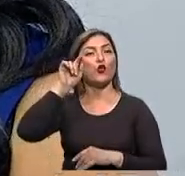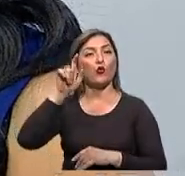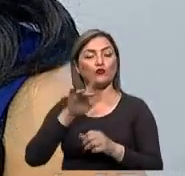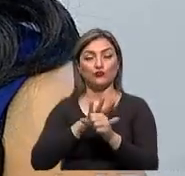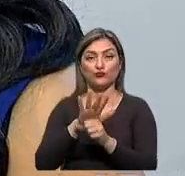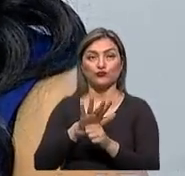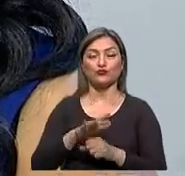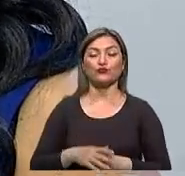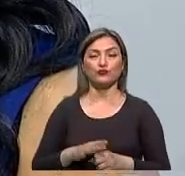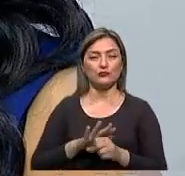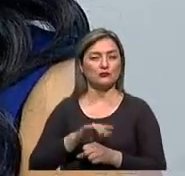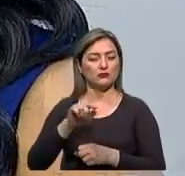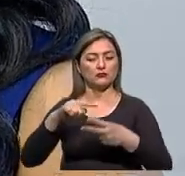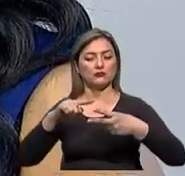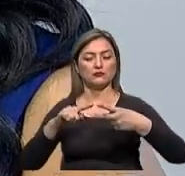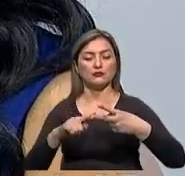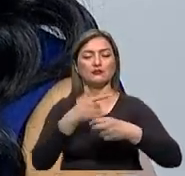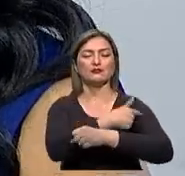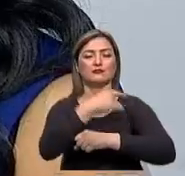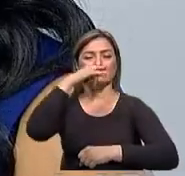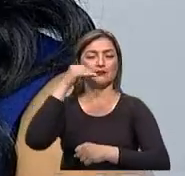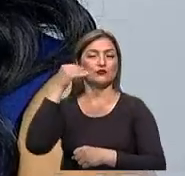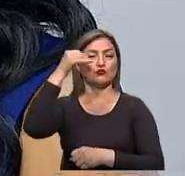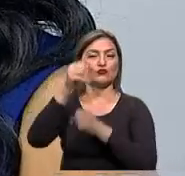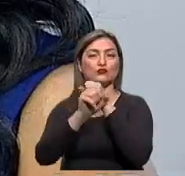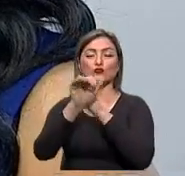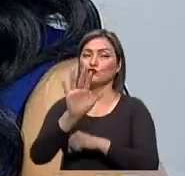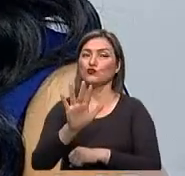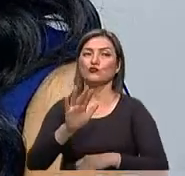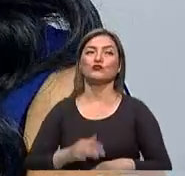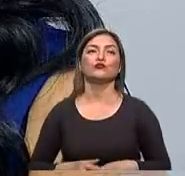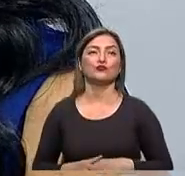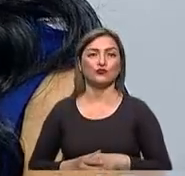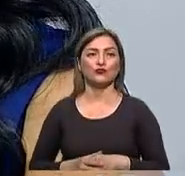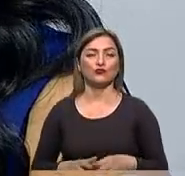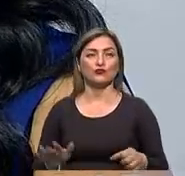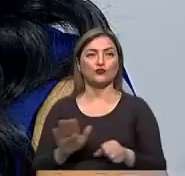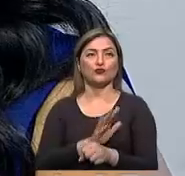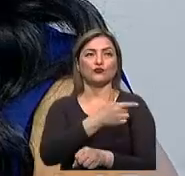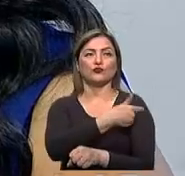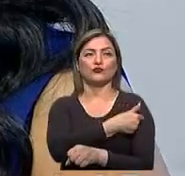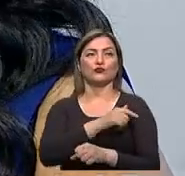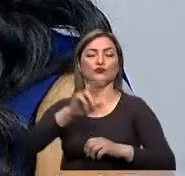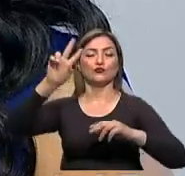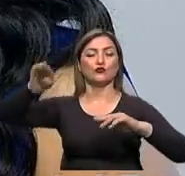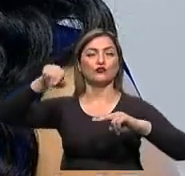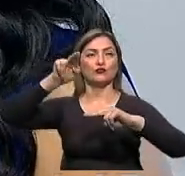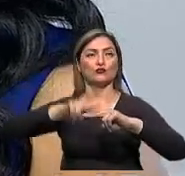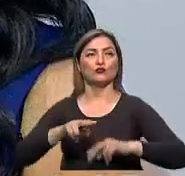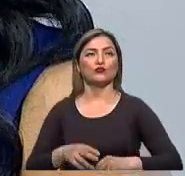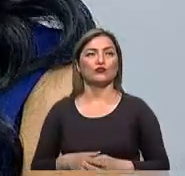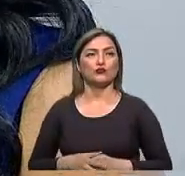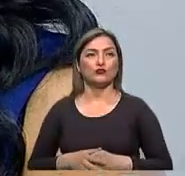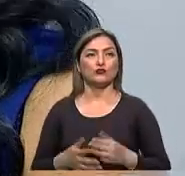el COVID-19 que ahora ya están recibiendo los niños mayores de 5 años, deben completar el esquema normal de vacunación.